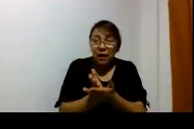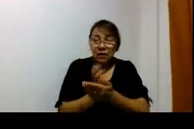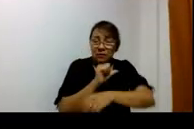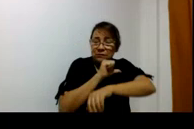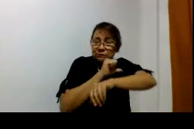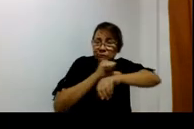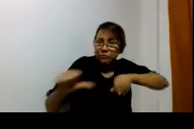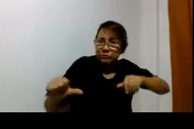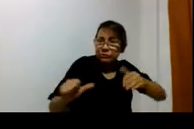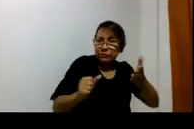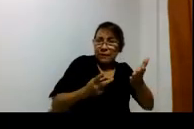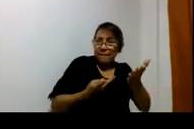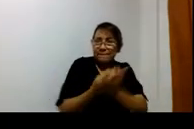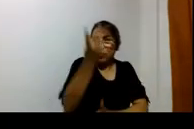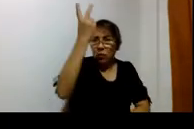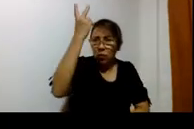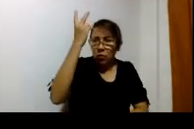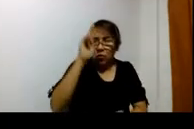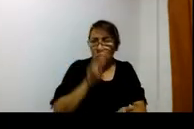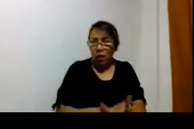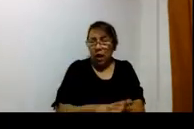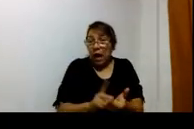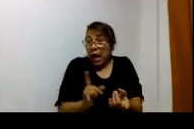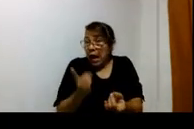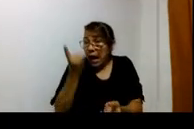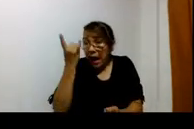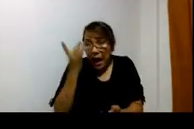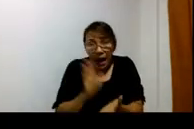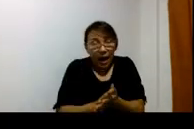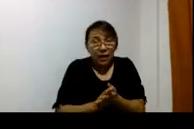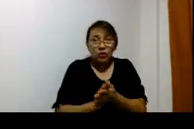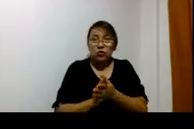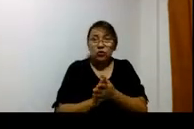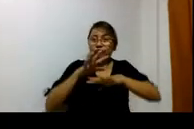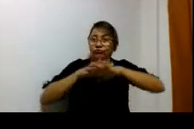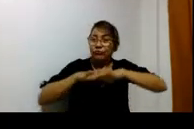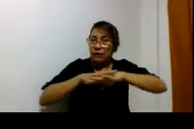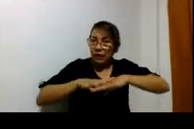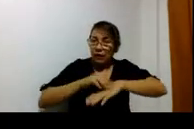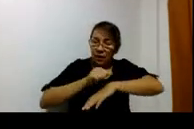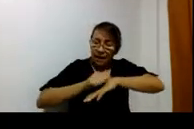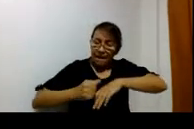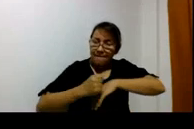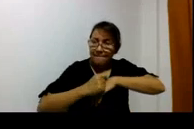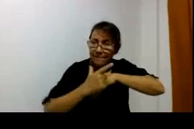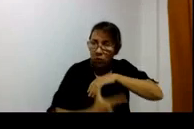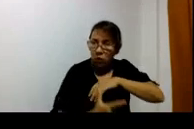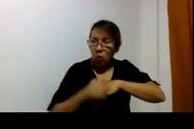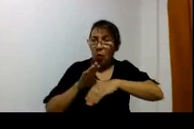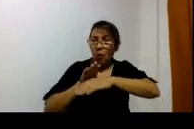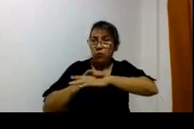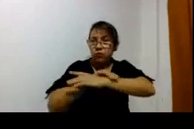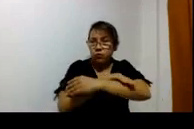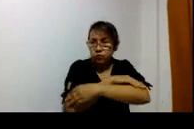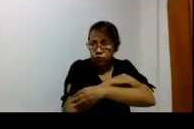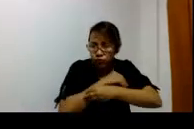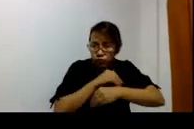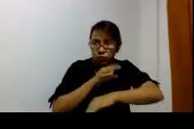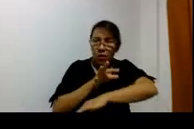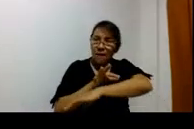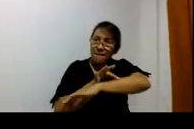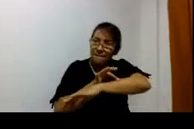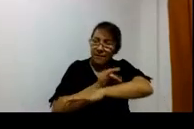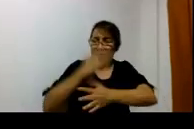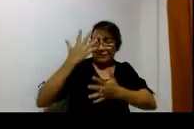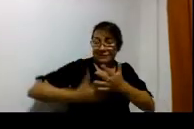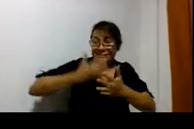una cortadura, que puede afectar el tejido, puede tener afectación en la piel, en el músculo, puede también tener un problema de